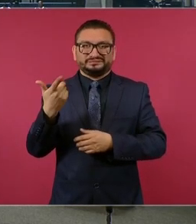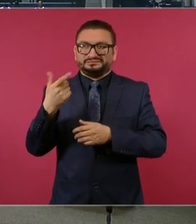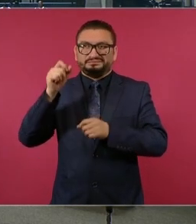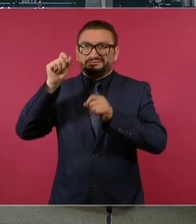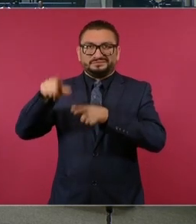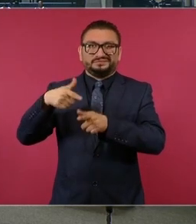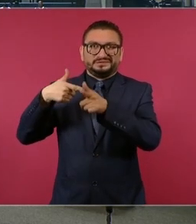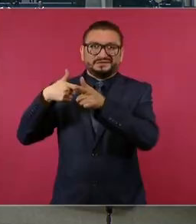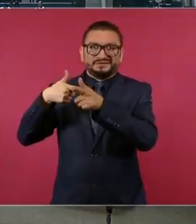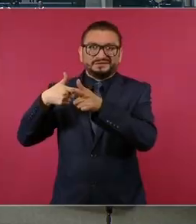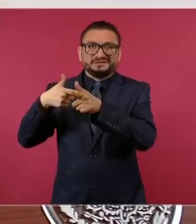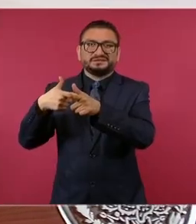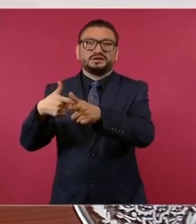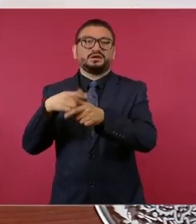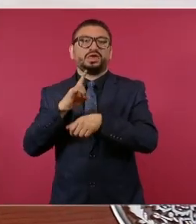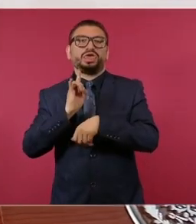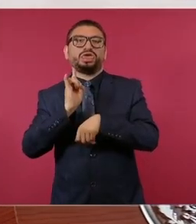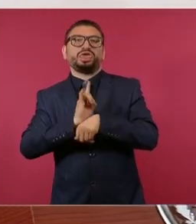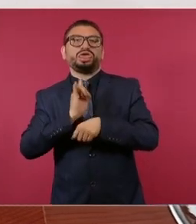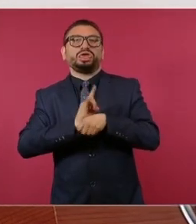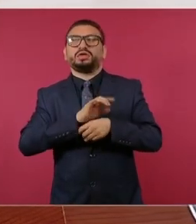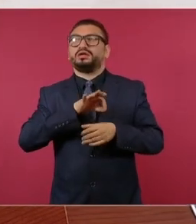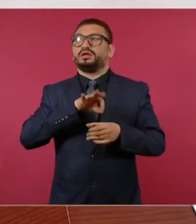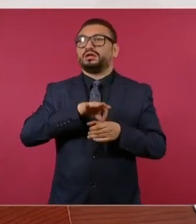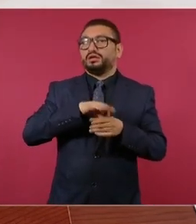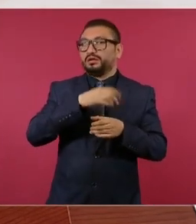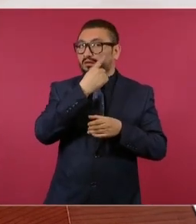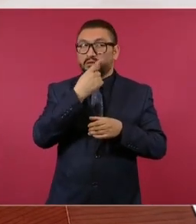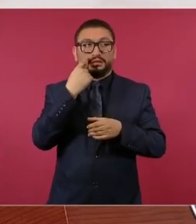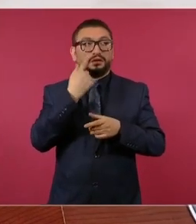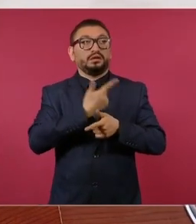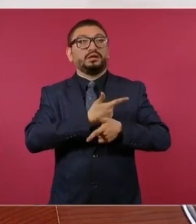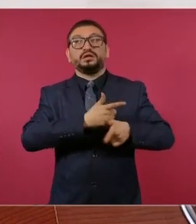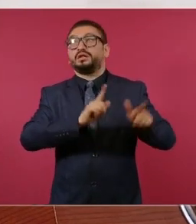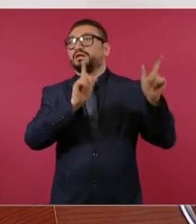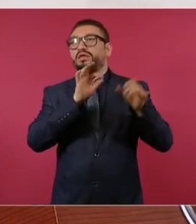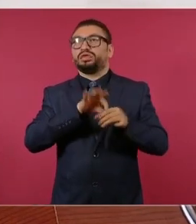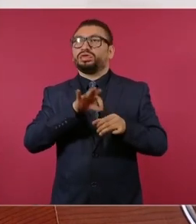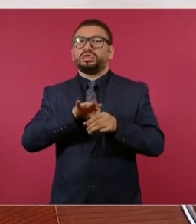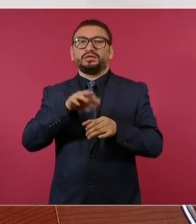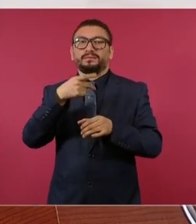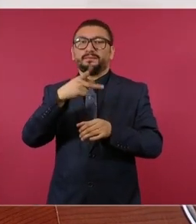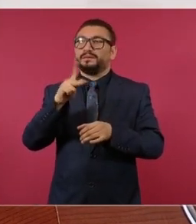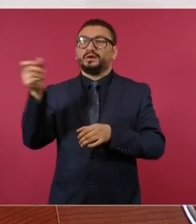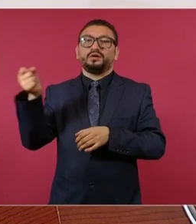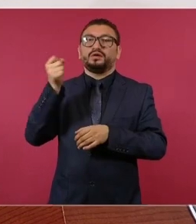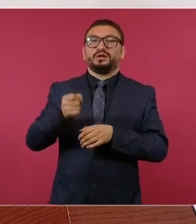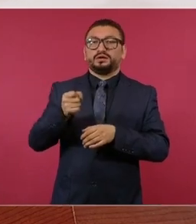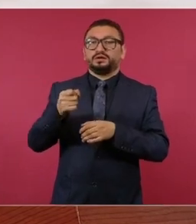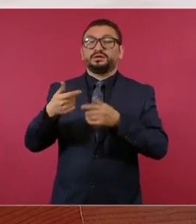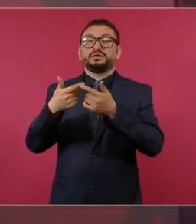seguir simulando de que vivíamos en una democracia cuando los que